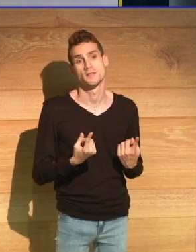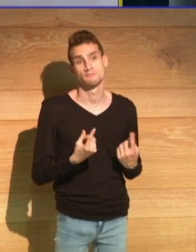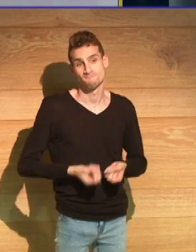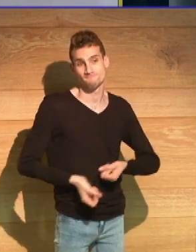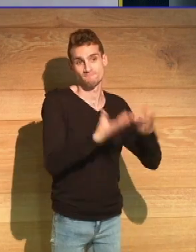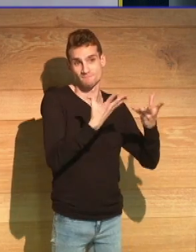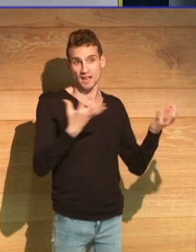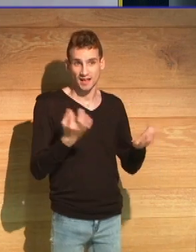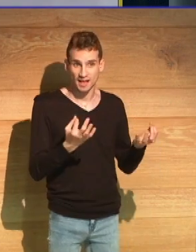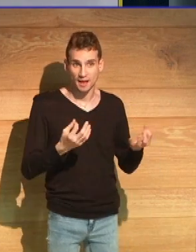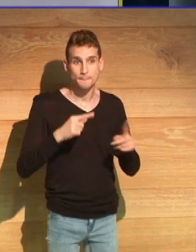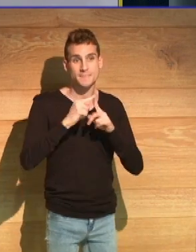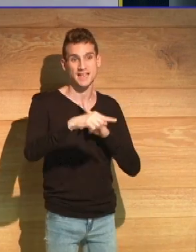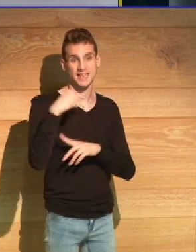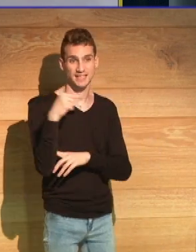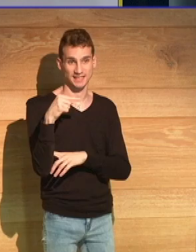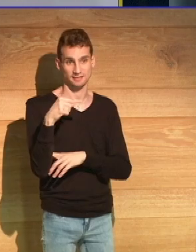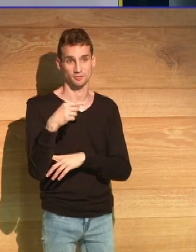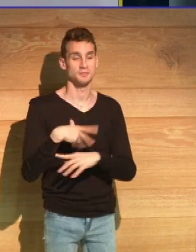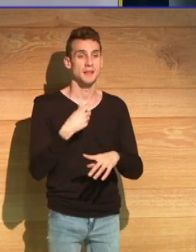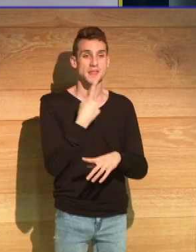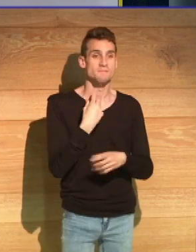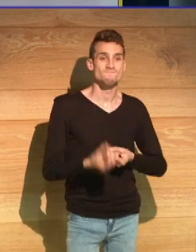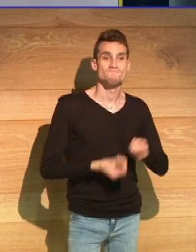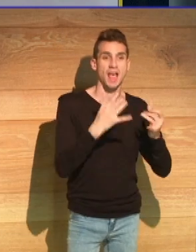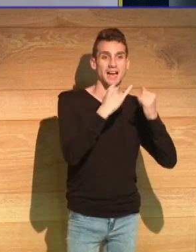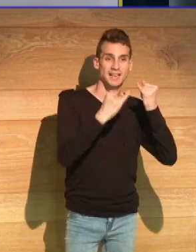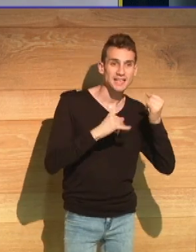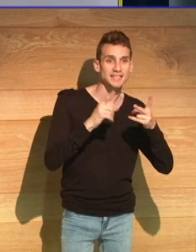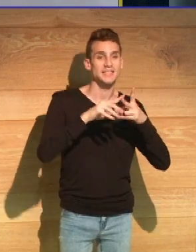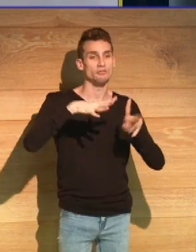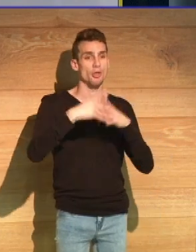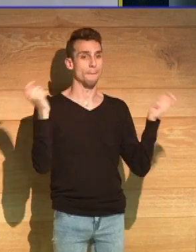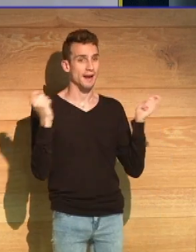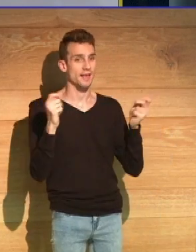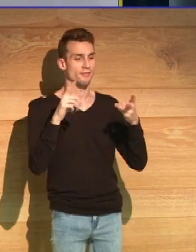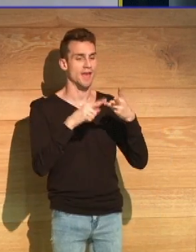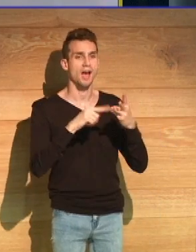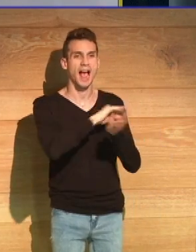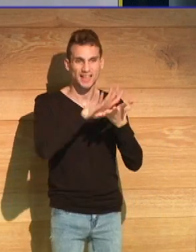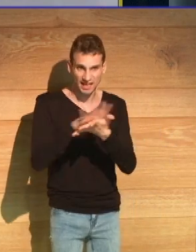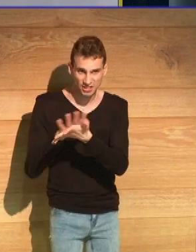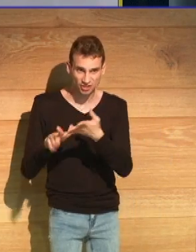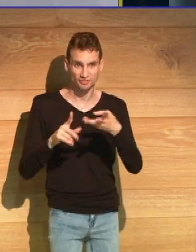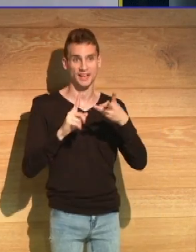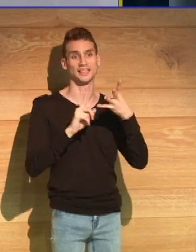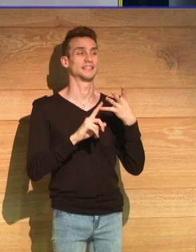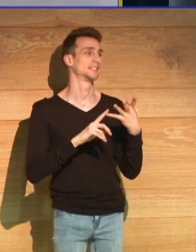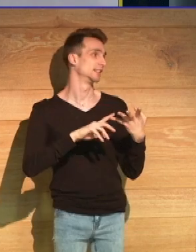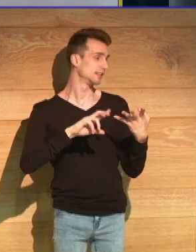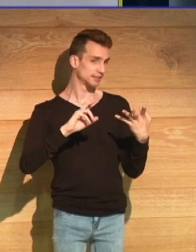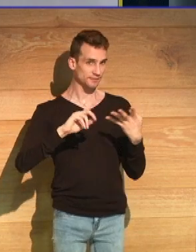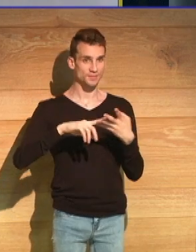negativos. Hablamos de crisis, hablamos de situaciones de emergencia, hablamos de catástrofes,